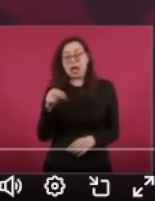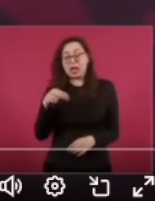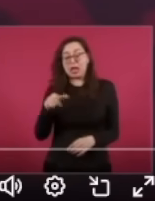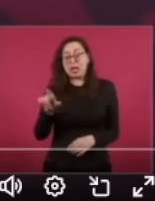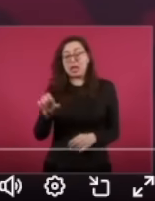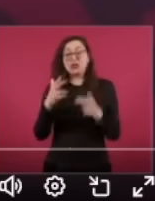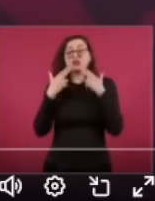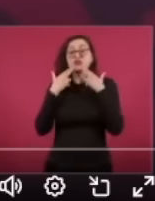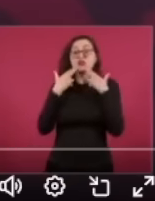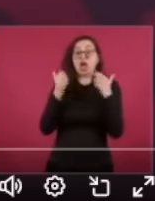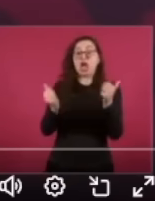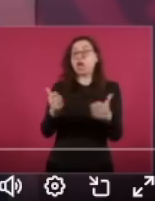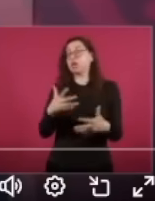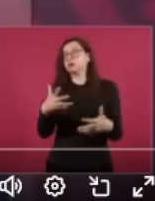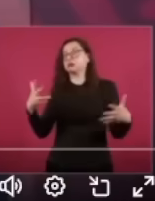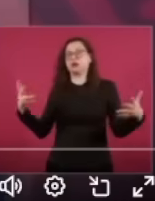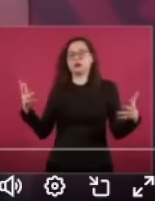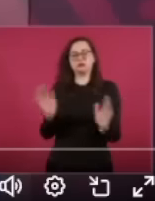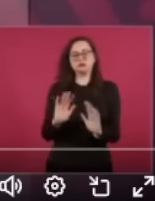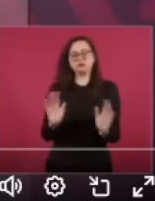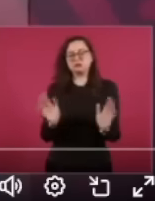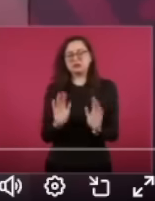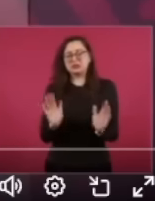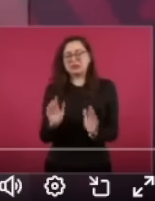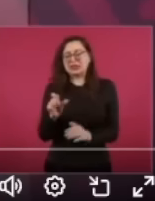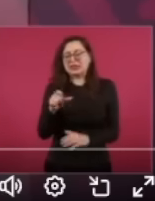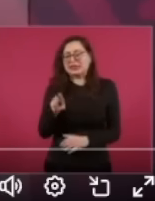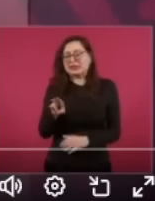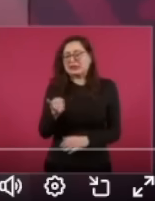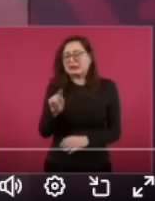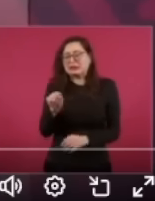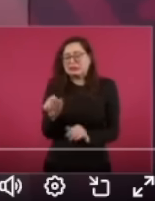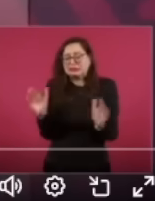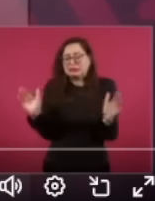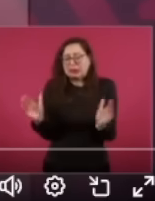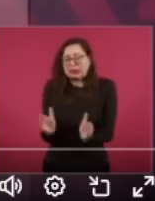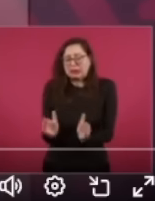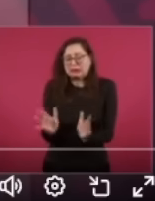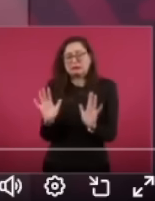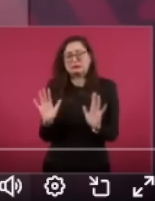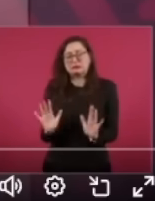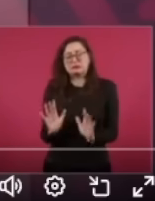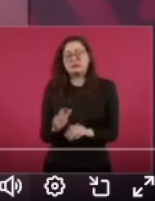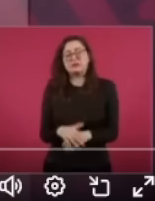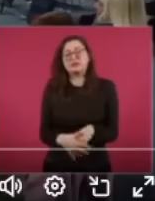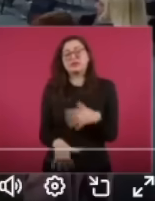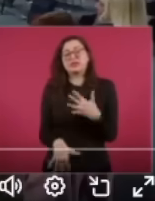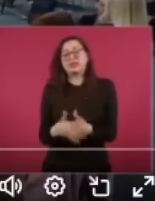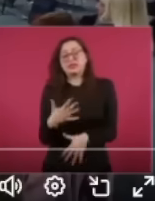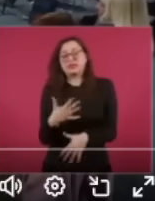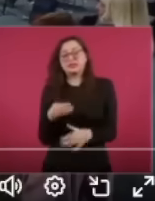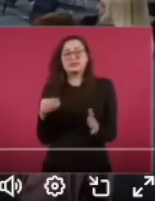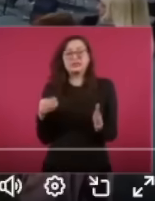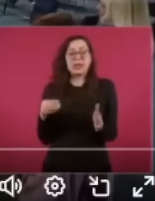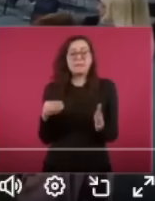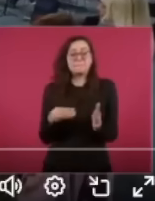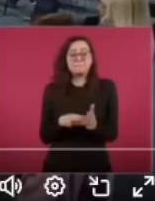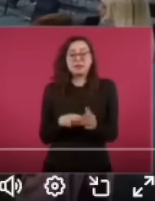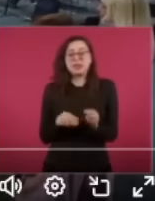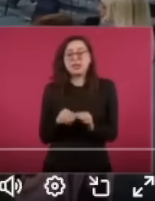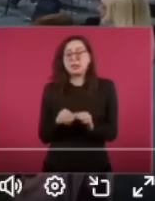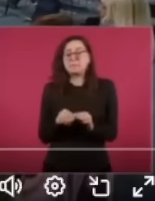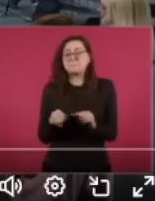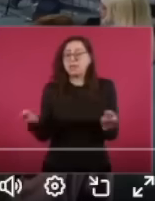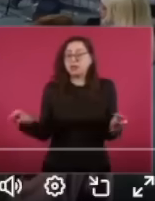rancho ni es finca es una quinta son 15000 Met cu es una